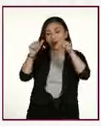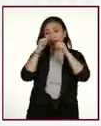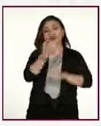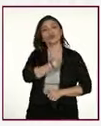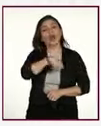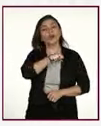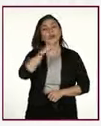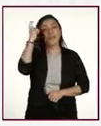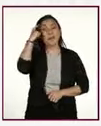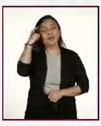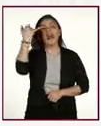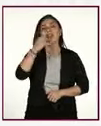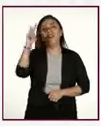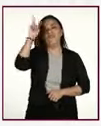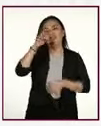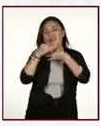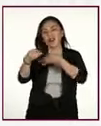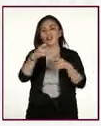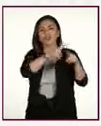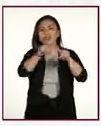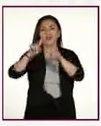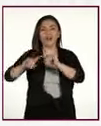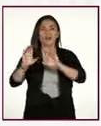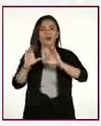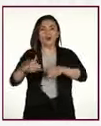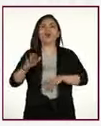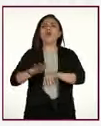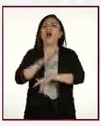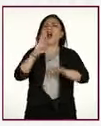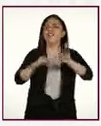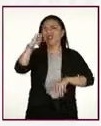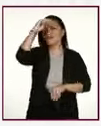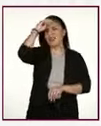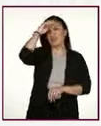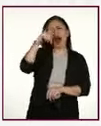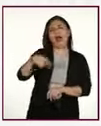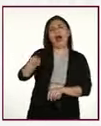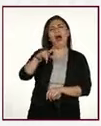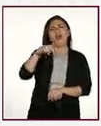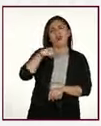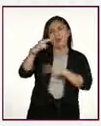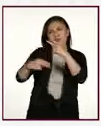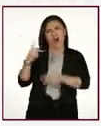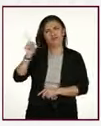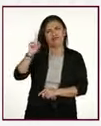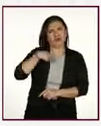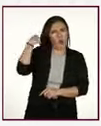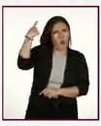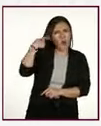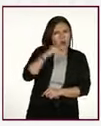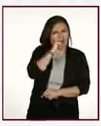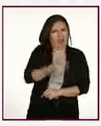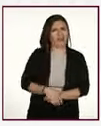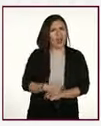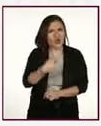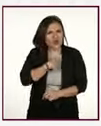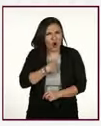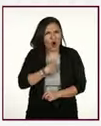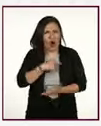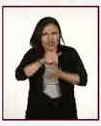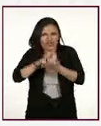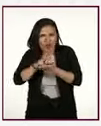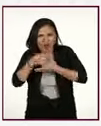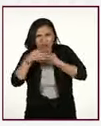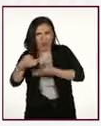las adicciones en las diferentes comunidades. Porque también hay un estigma, ¿no? Sí, también. No voy a ir porque no estoy loco, no voy a ir porque no estoy drogadicto. ¿Y yo por